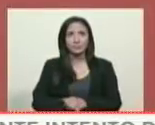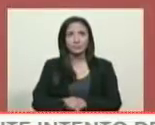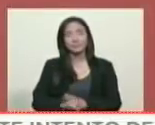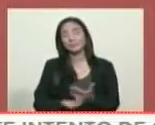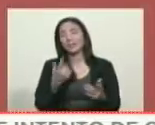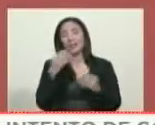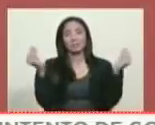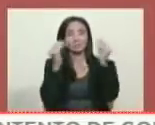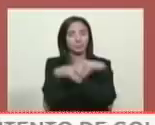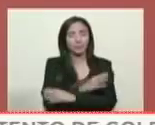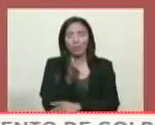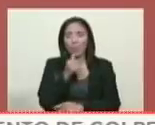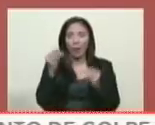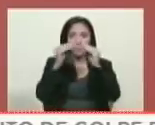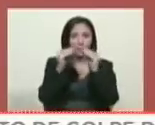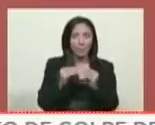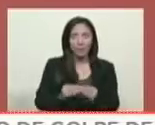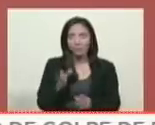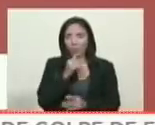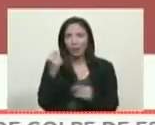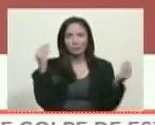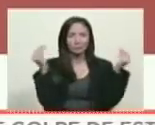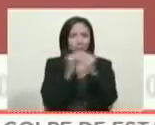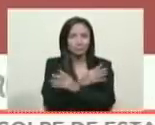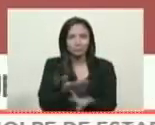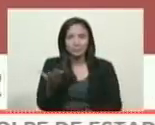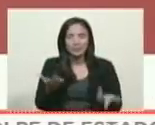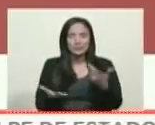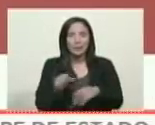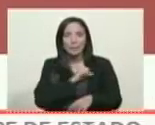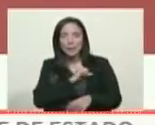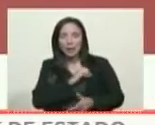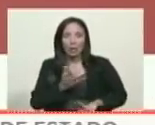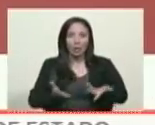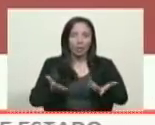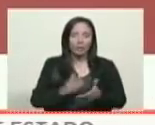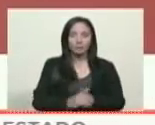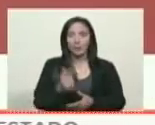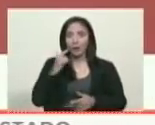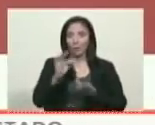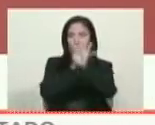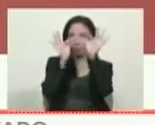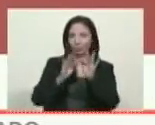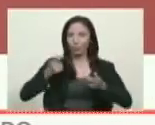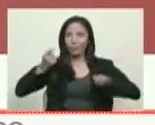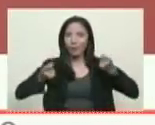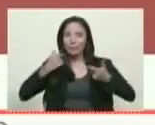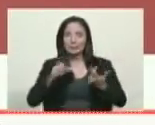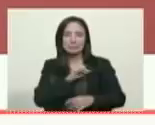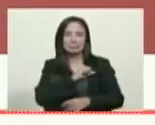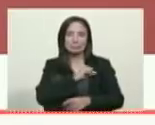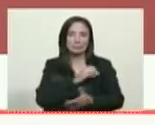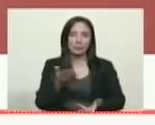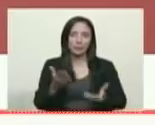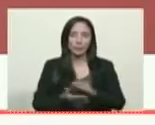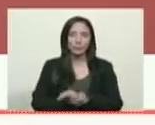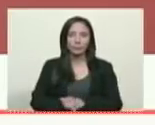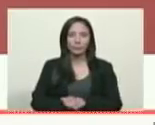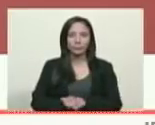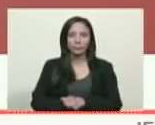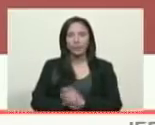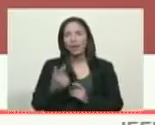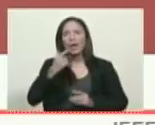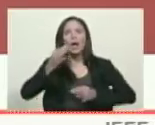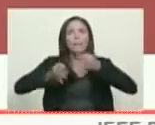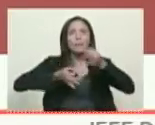Incoherente. Tartamudeo. Eso es el lóbulo frontal hablándole al hipocampo y